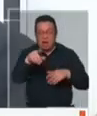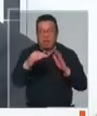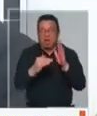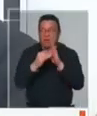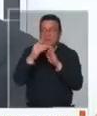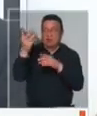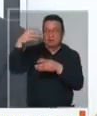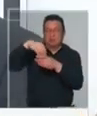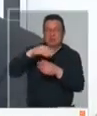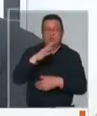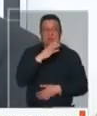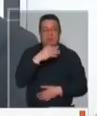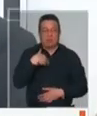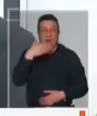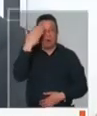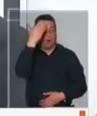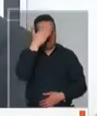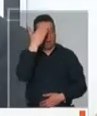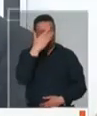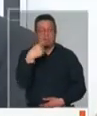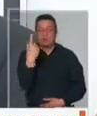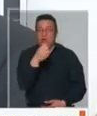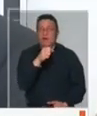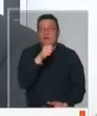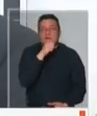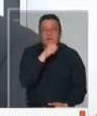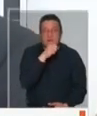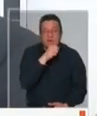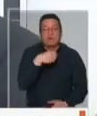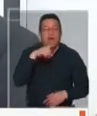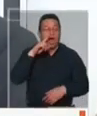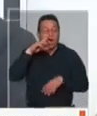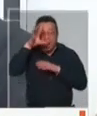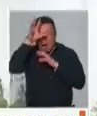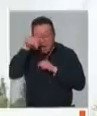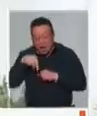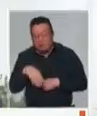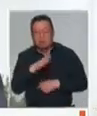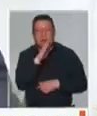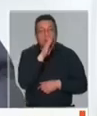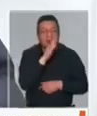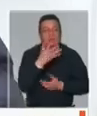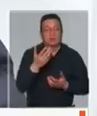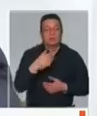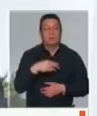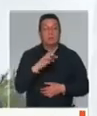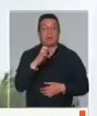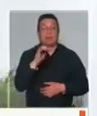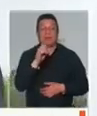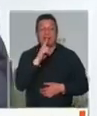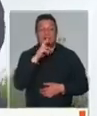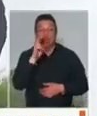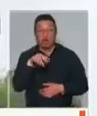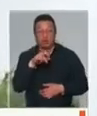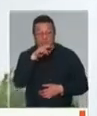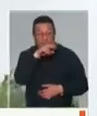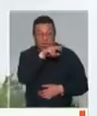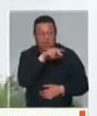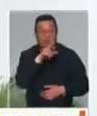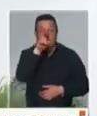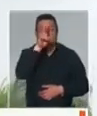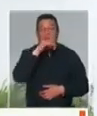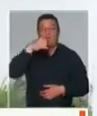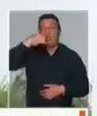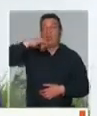edificio. Le trajo preocupación a gente más anciana que tiene gatos, que tiene perros. Tener una pitón es como tener un elefante dentro de